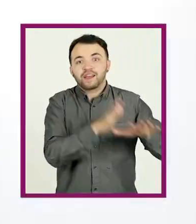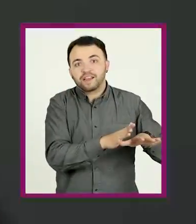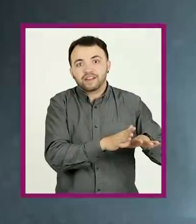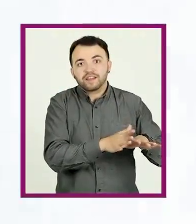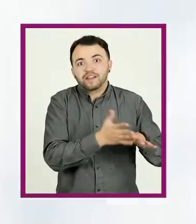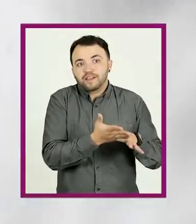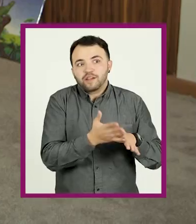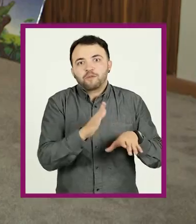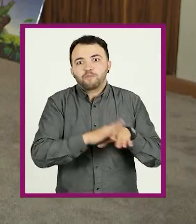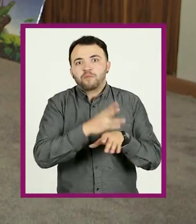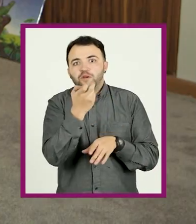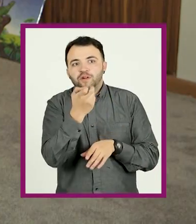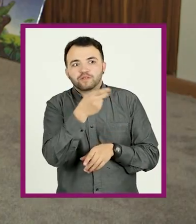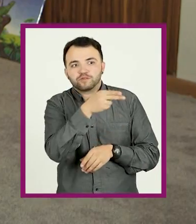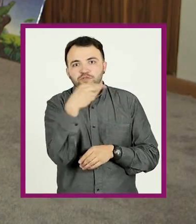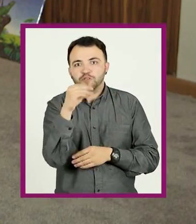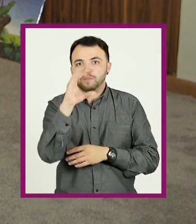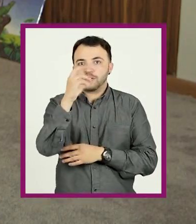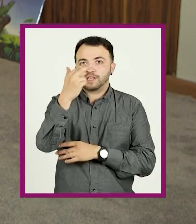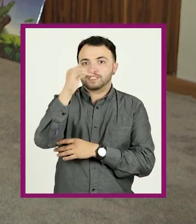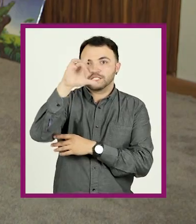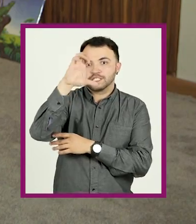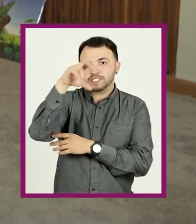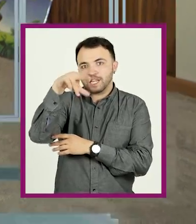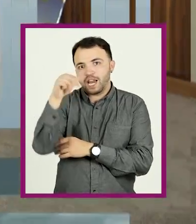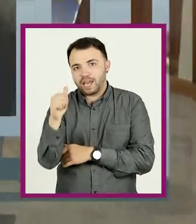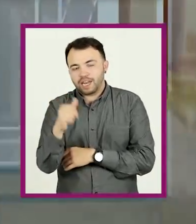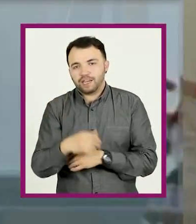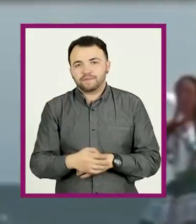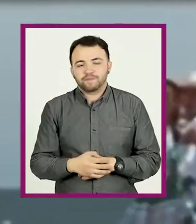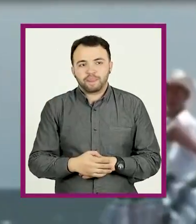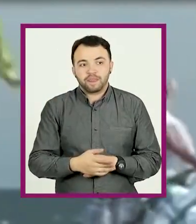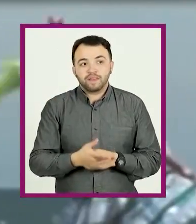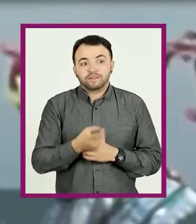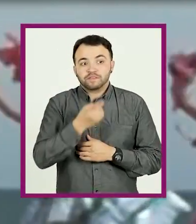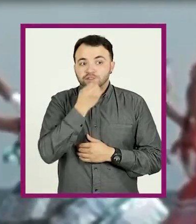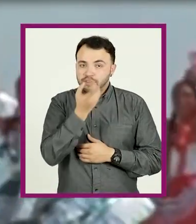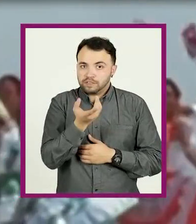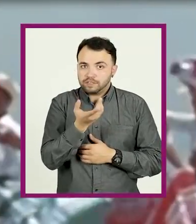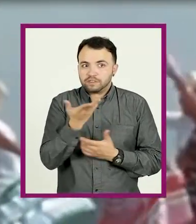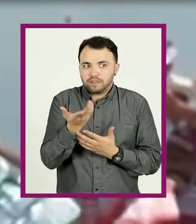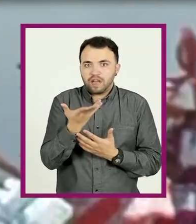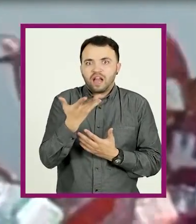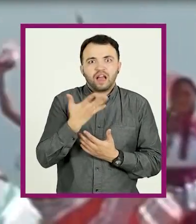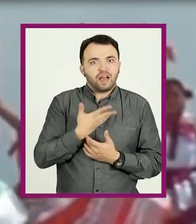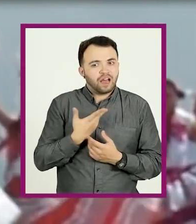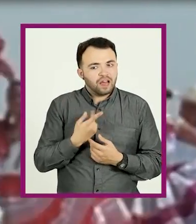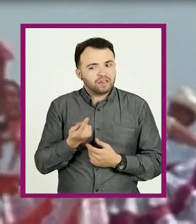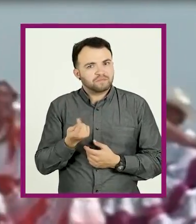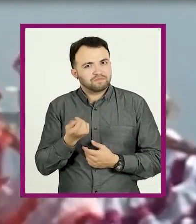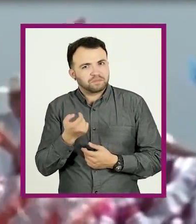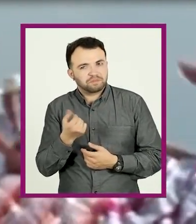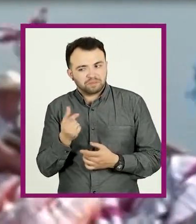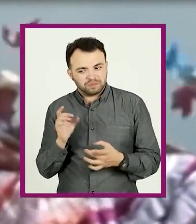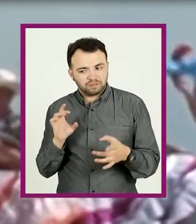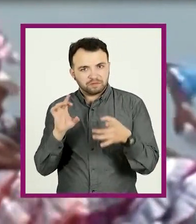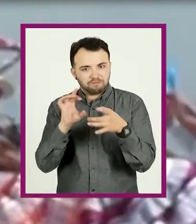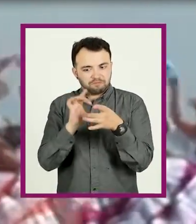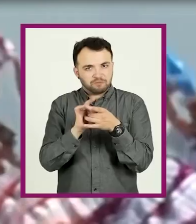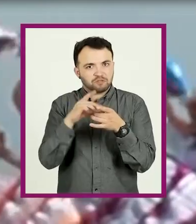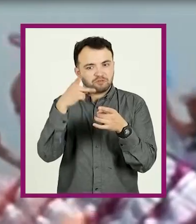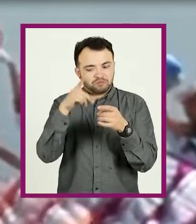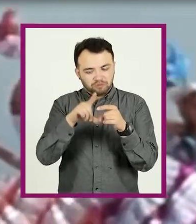sea leyenda. Y bueno, en fin, lo que es verdad es que sí hay ciertas similitudes entre la cueca chilena y la